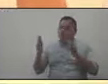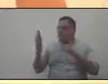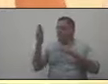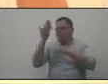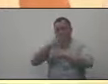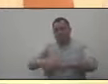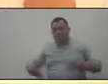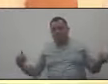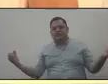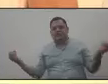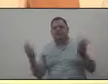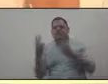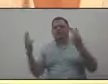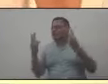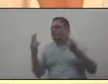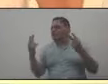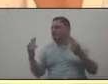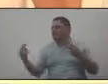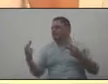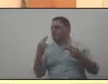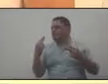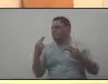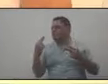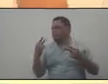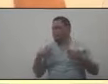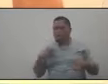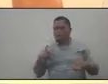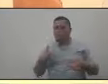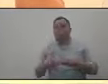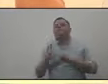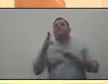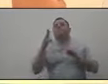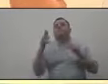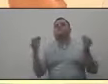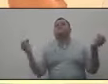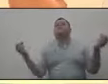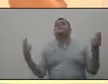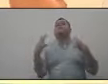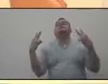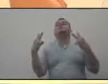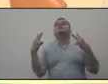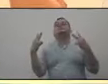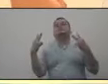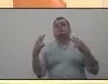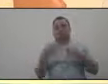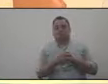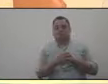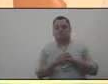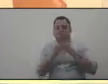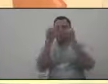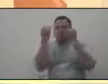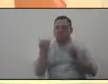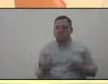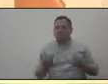cosas que permitieran cortar la cinta y que la gente pudiera ver. Pero ha sido, aquí creo que es todo lo contrario,